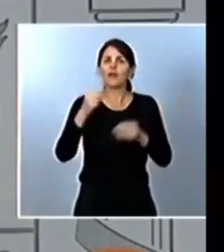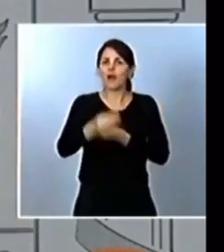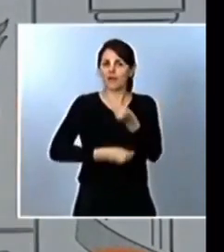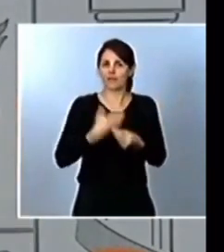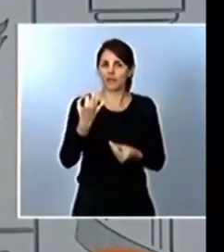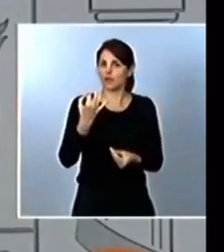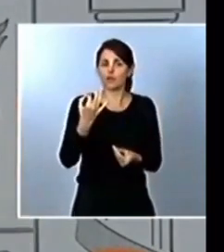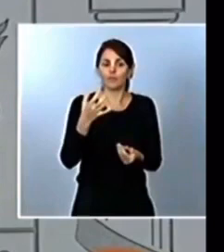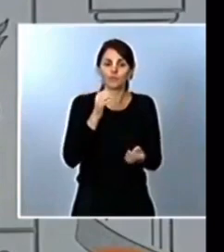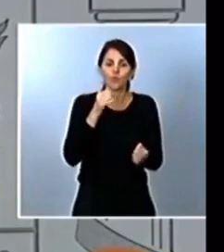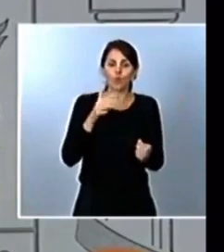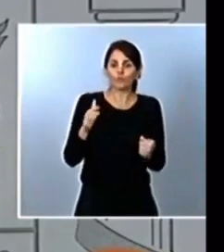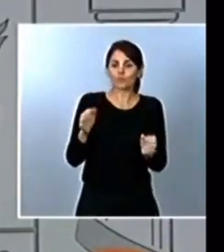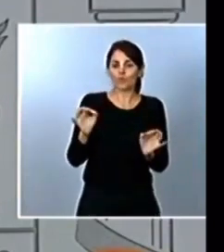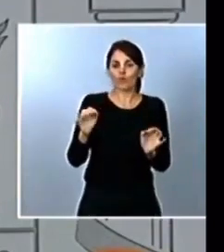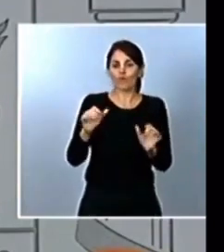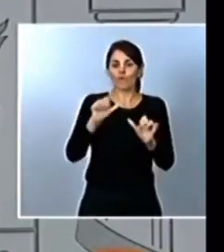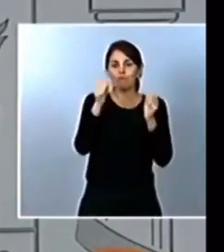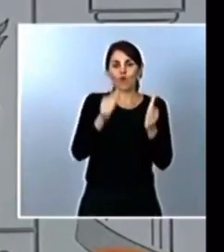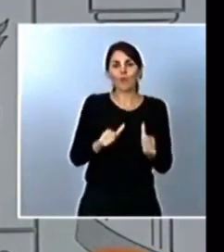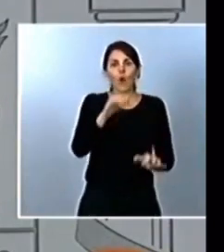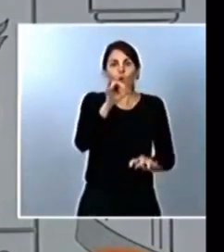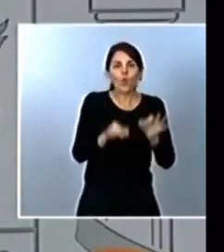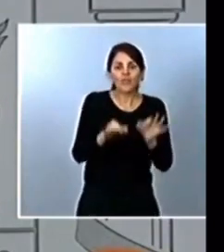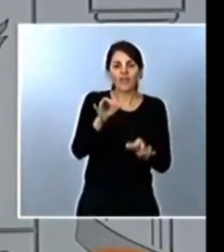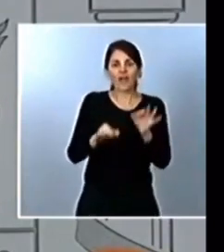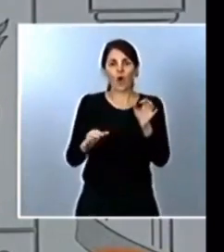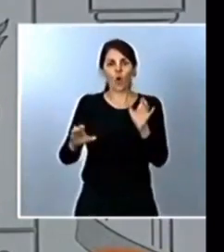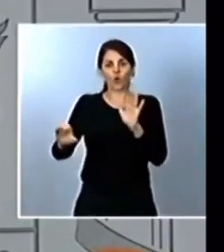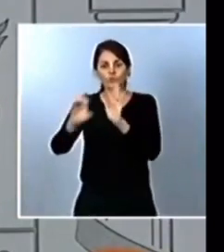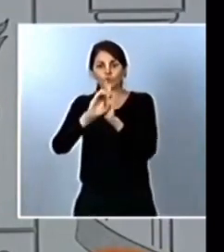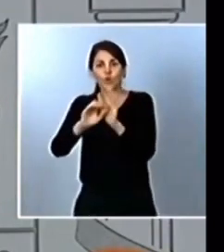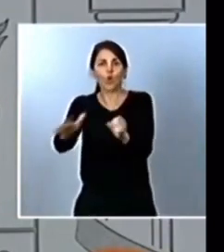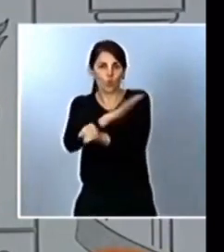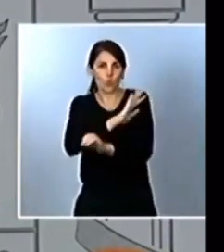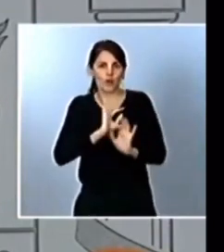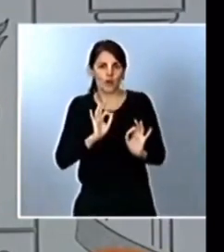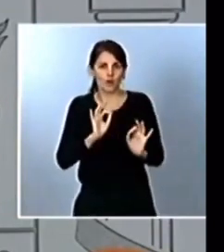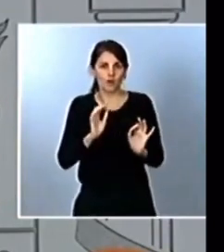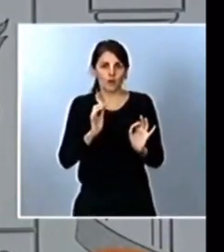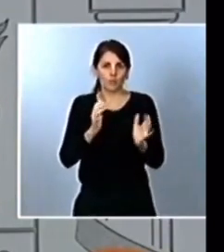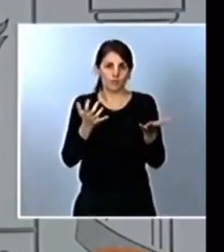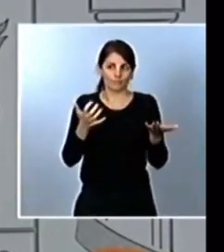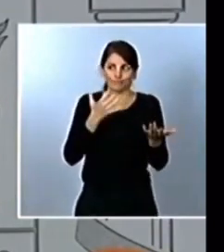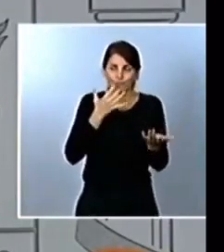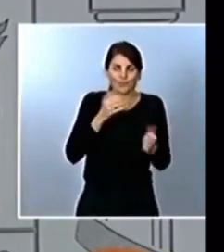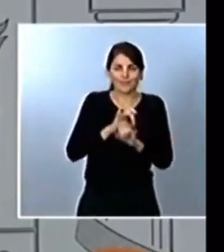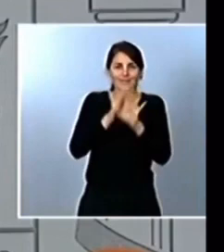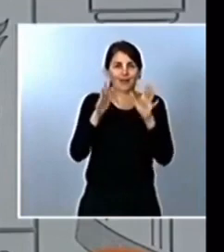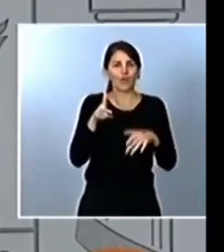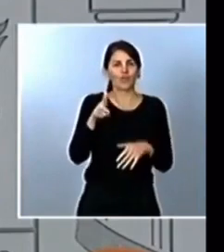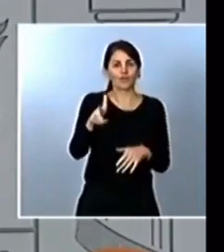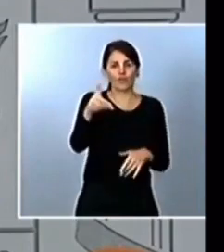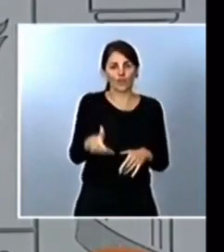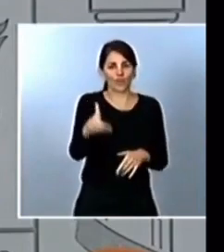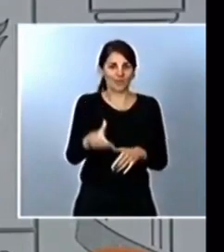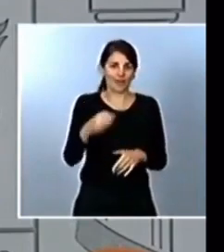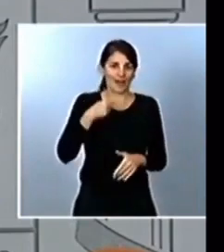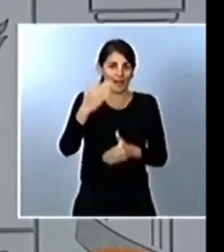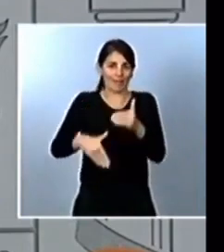la restricción temporal durante 6 meses de derechos fundamentales, como son, uno, la libertad de